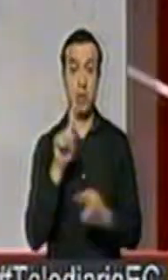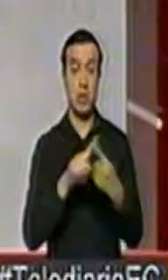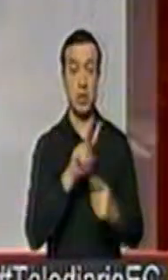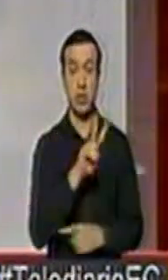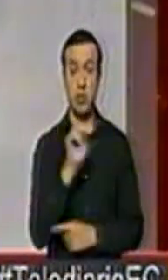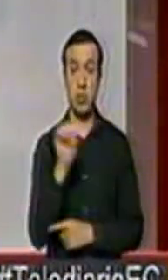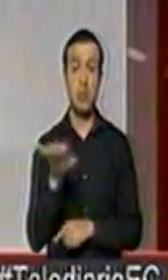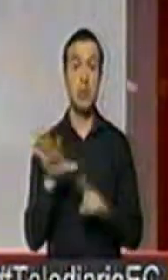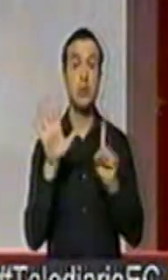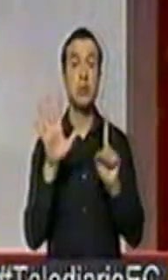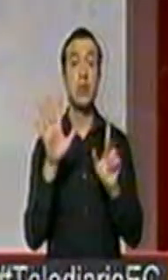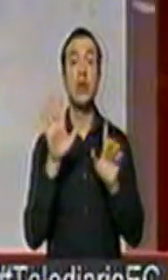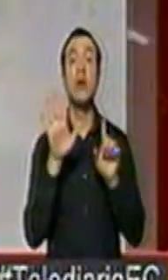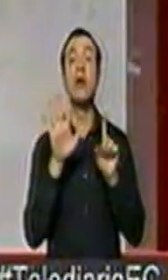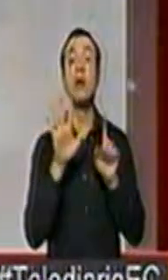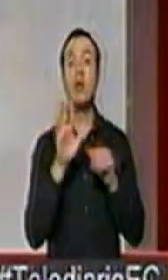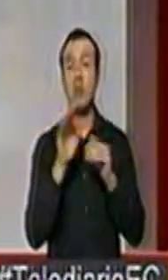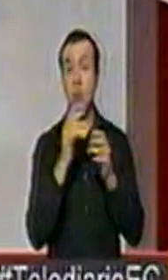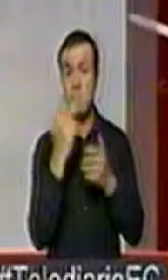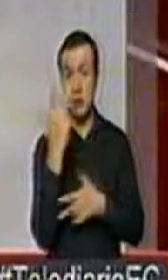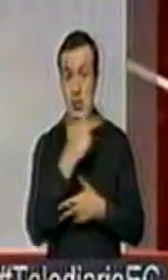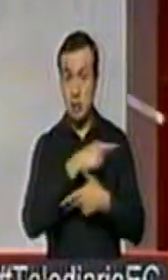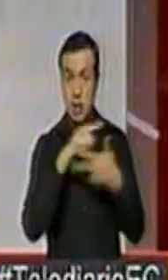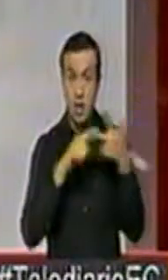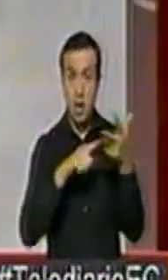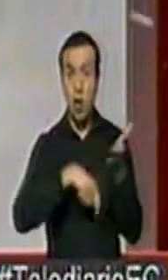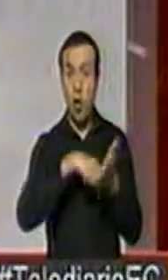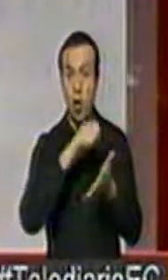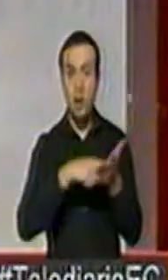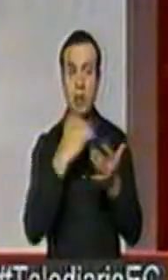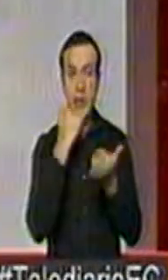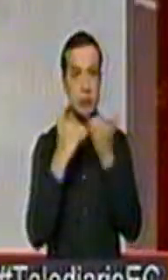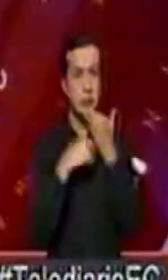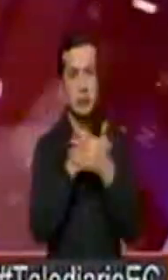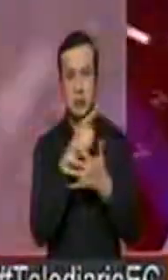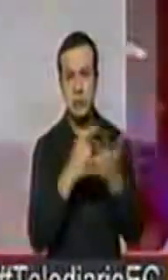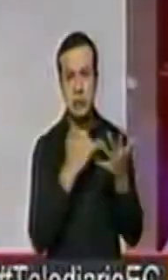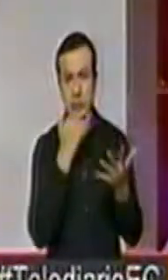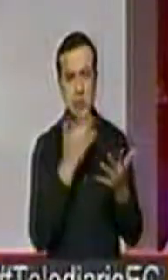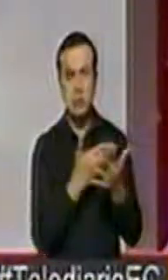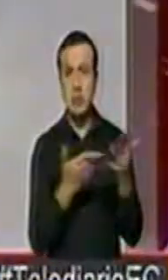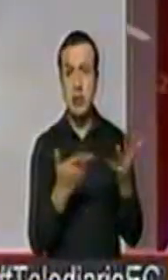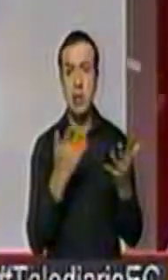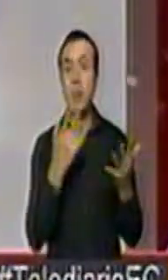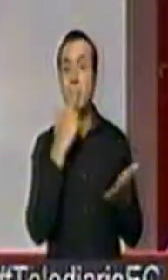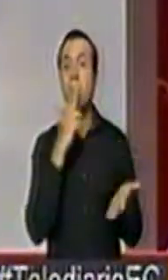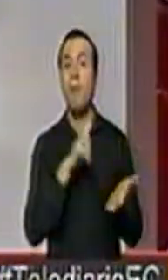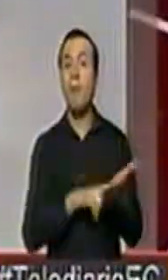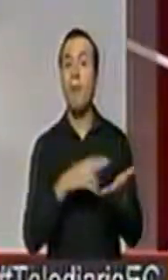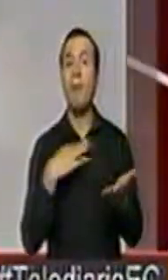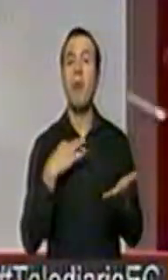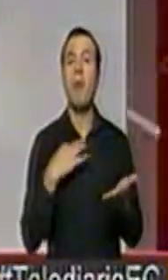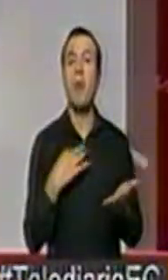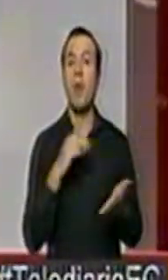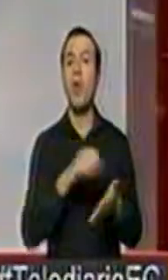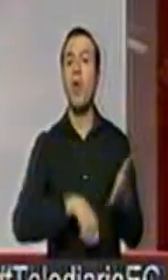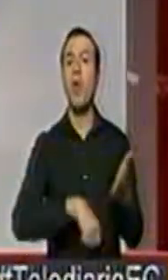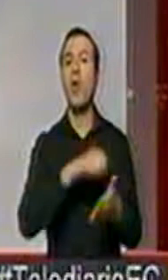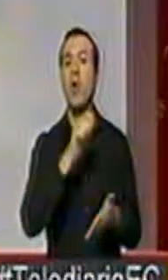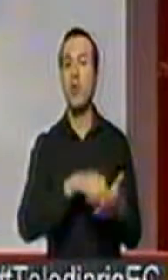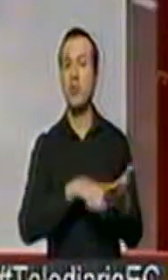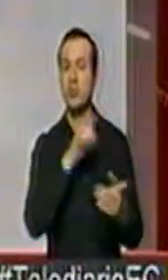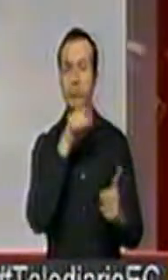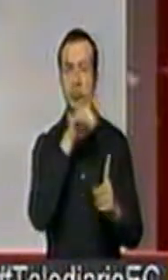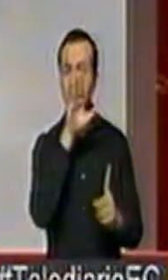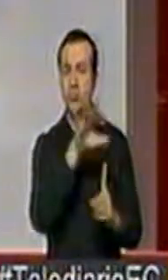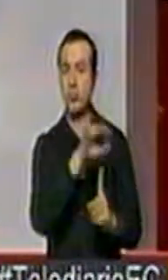se identificó 3 procesos contractuales con presuntas irregularidades. Se usaba una carta de intención para contratar de manera directa